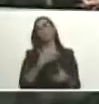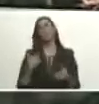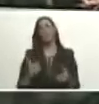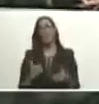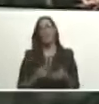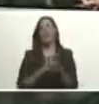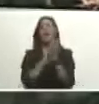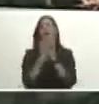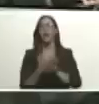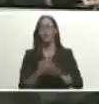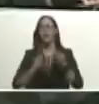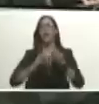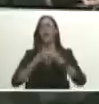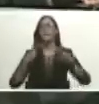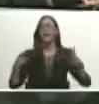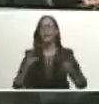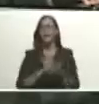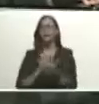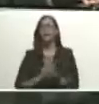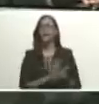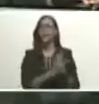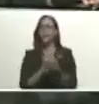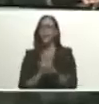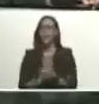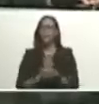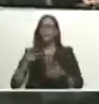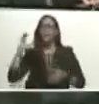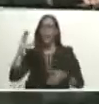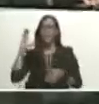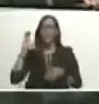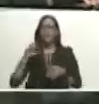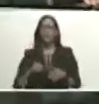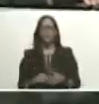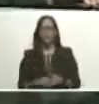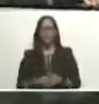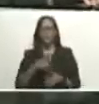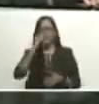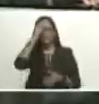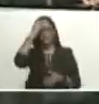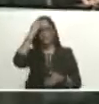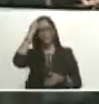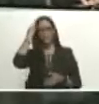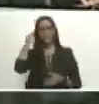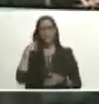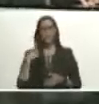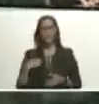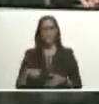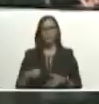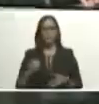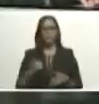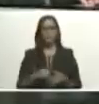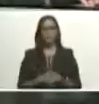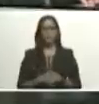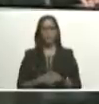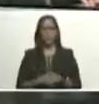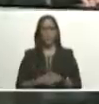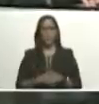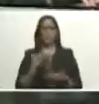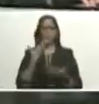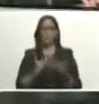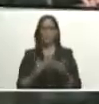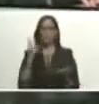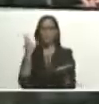socavar la paz y la tranquilidad de la patria. Solicito su autorización para dar inicio al acto